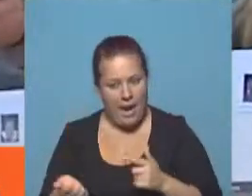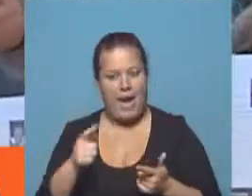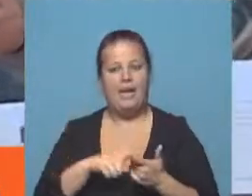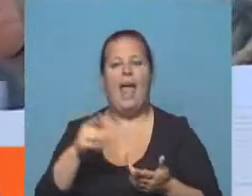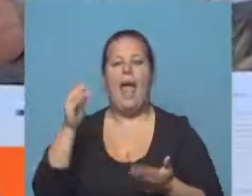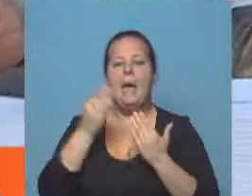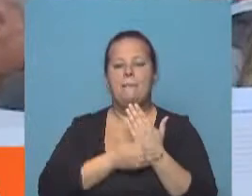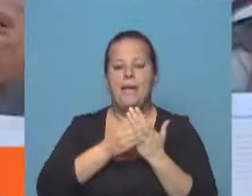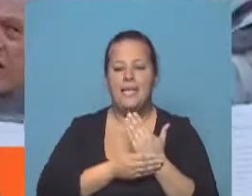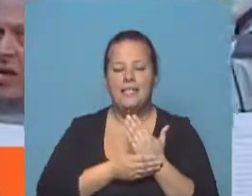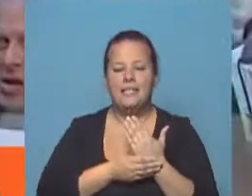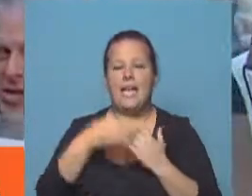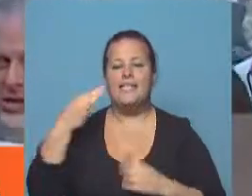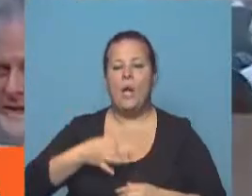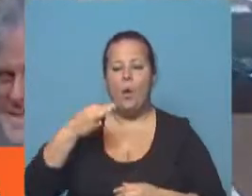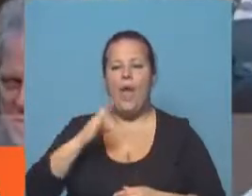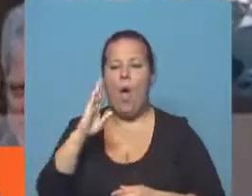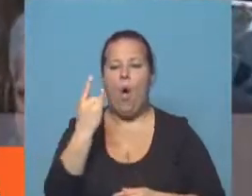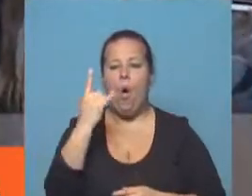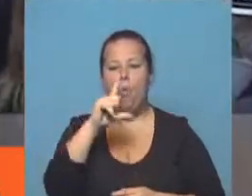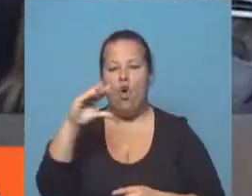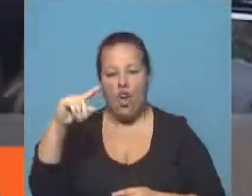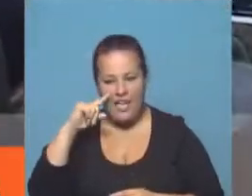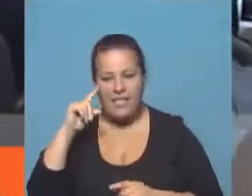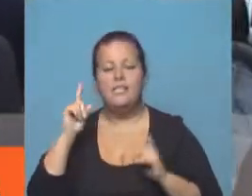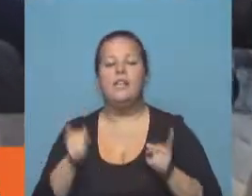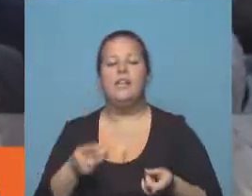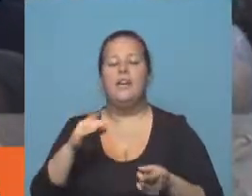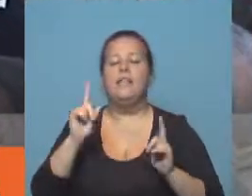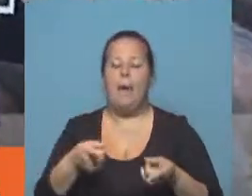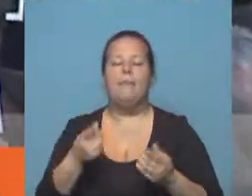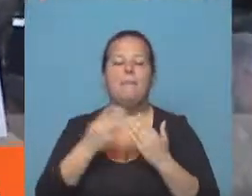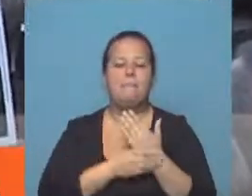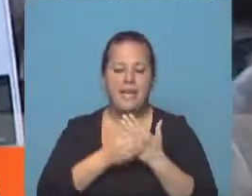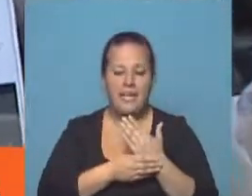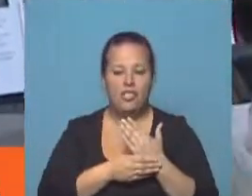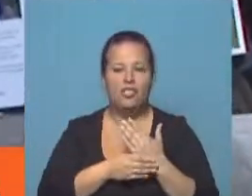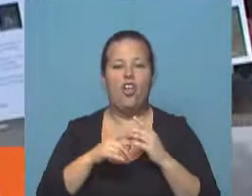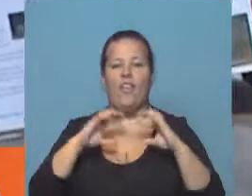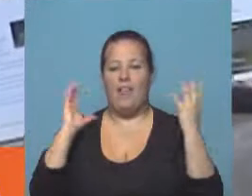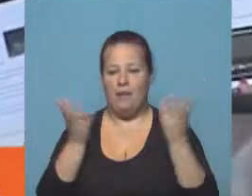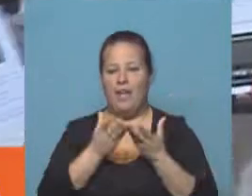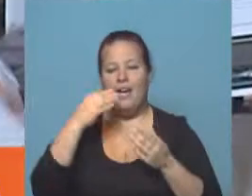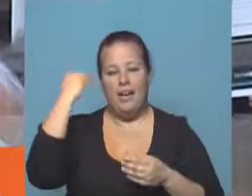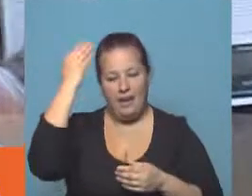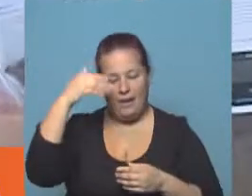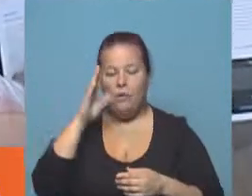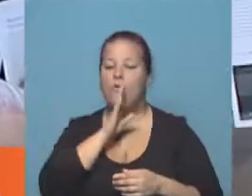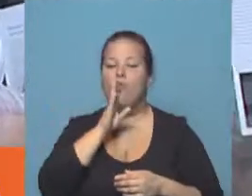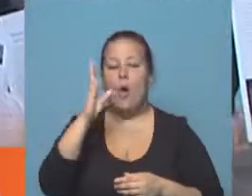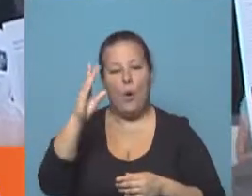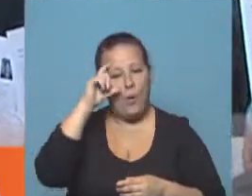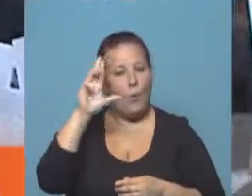la ministra de Seguridad, Patricia Bullrich, y por el ministro de Medio Ambiente, el rabino